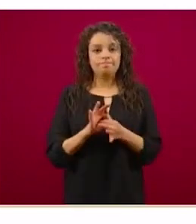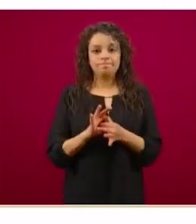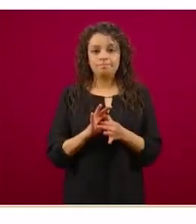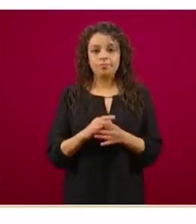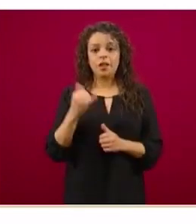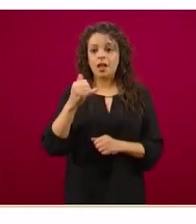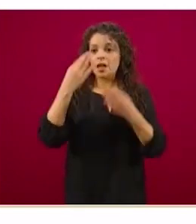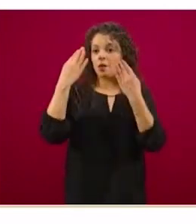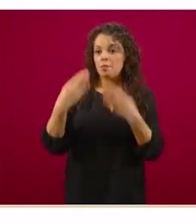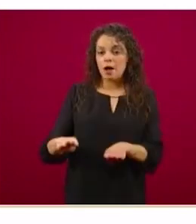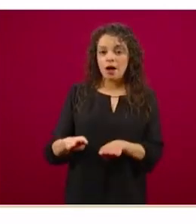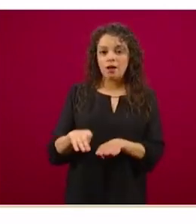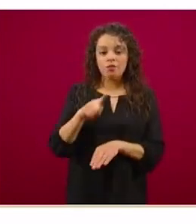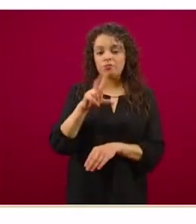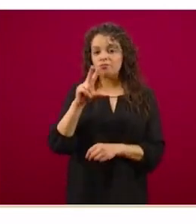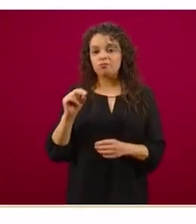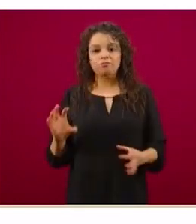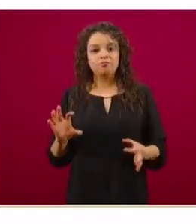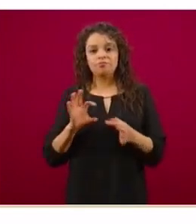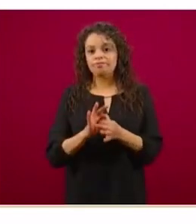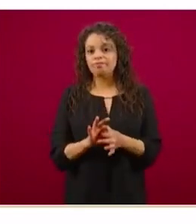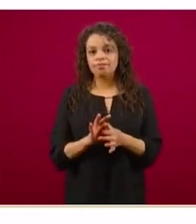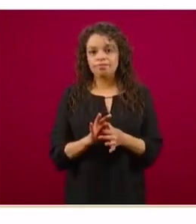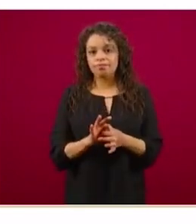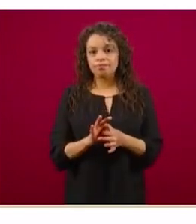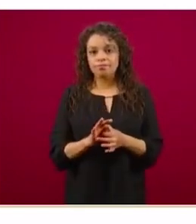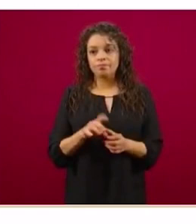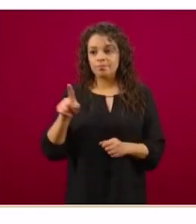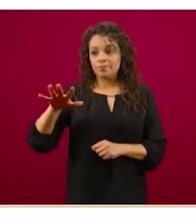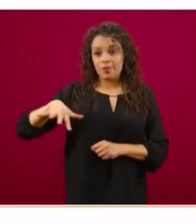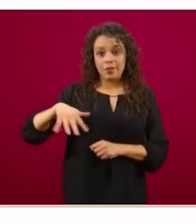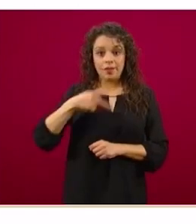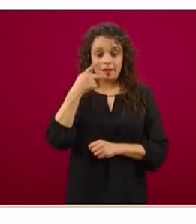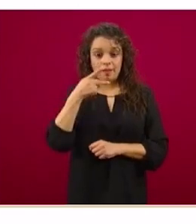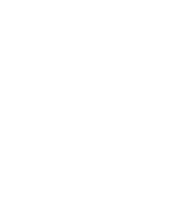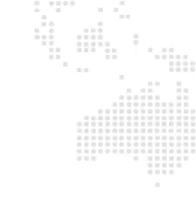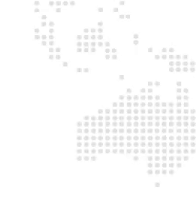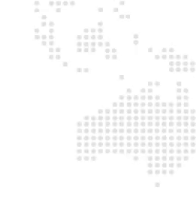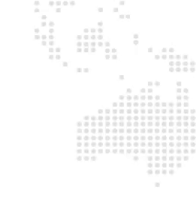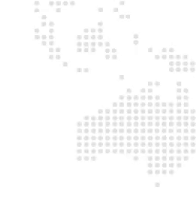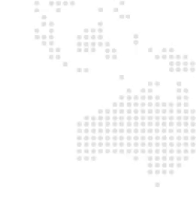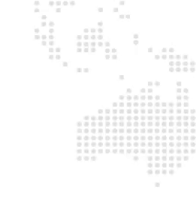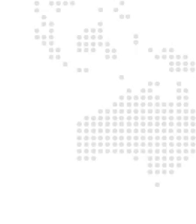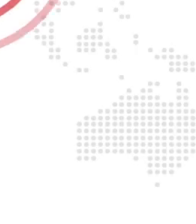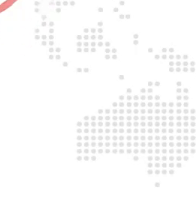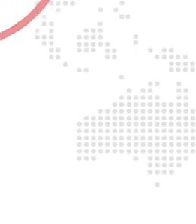corresponde con el banco que también proporcionaron, en este caso, los beneficiarios.